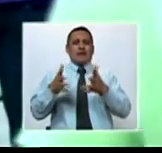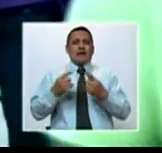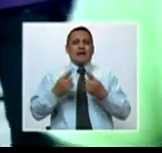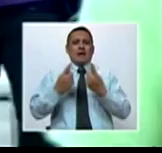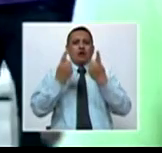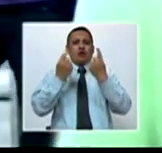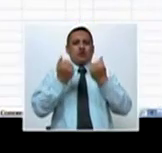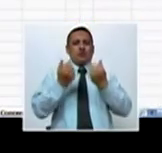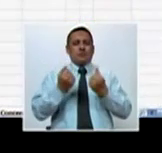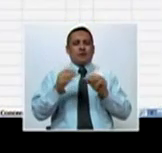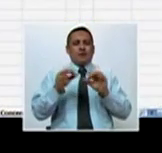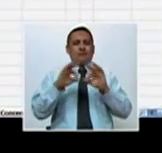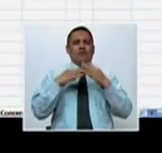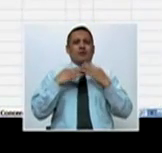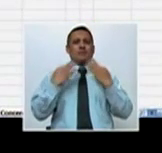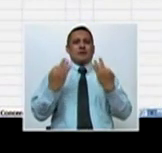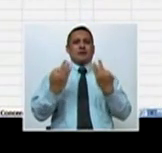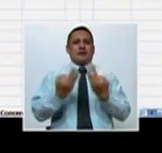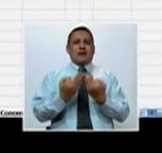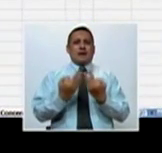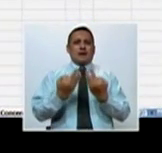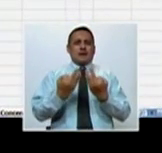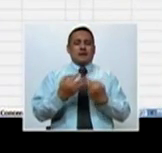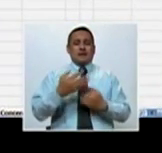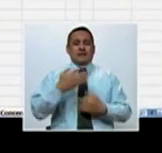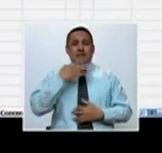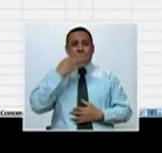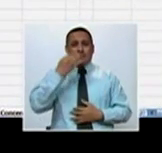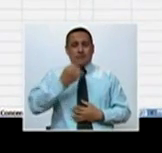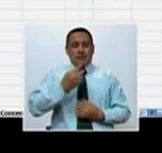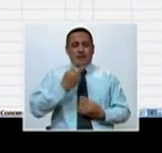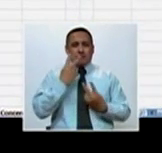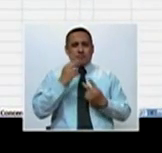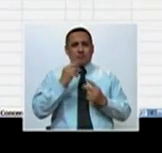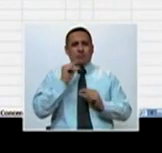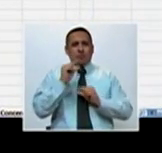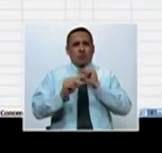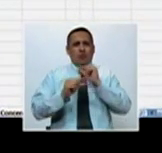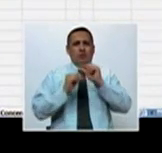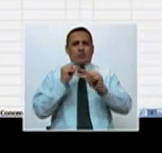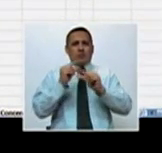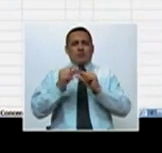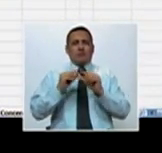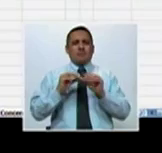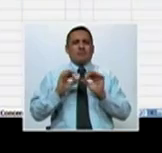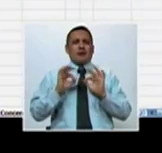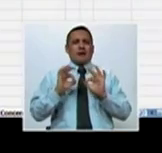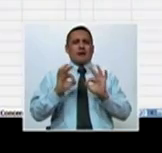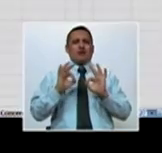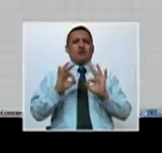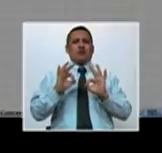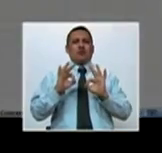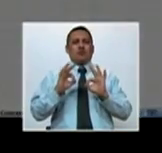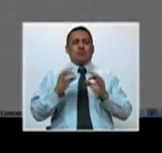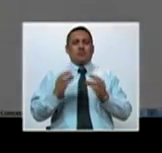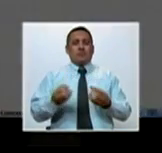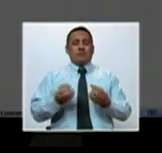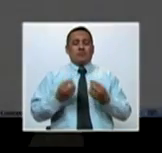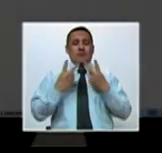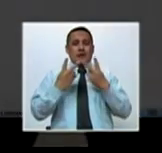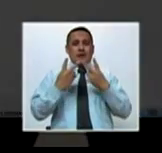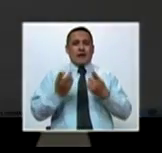a la economía familiar y se van acumulando